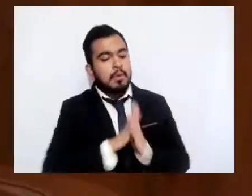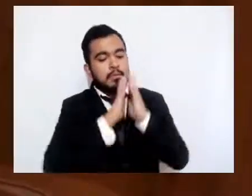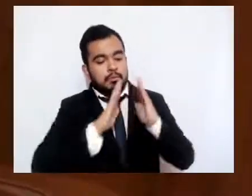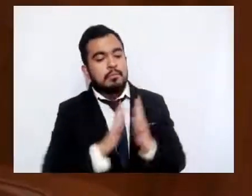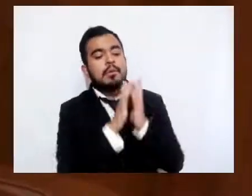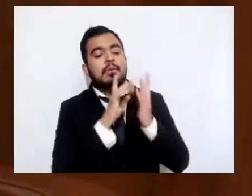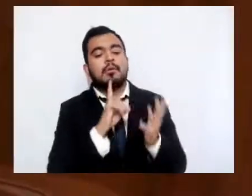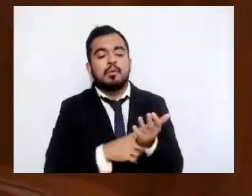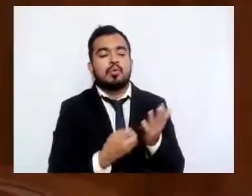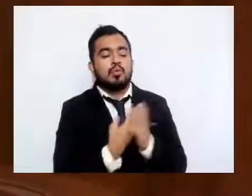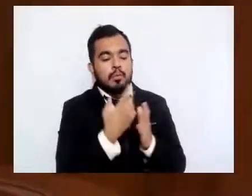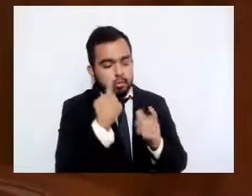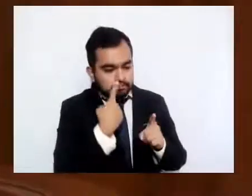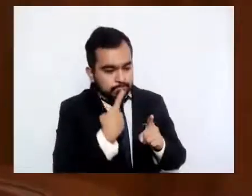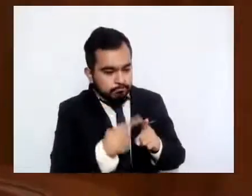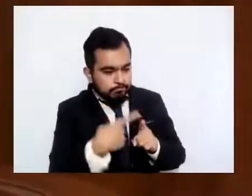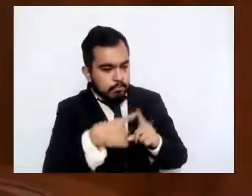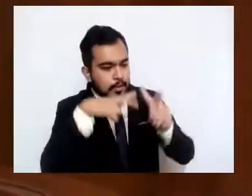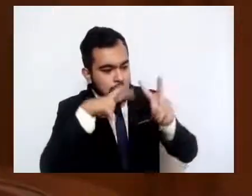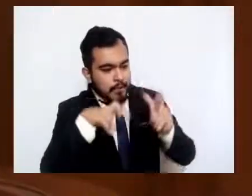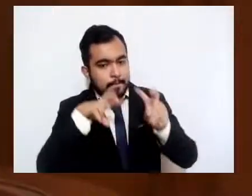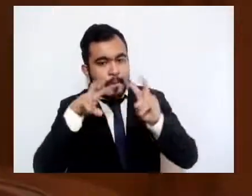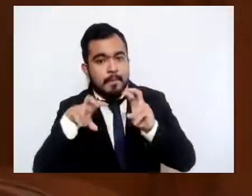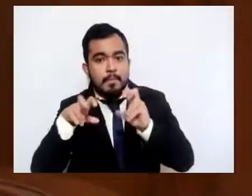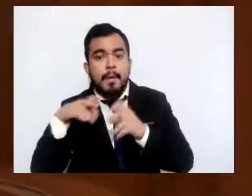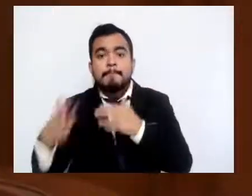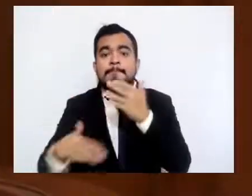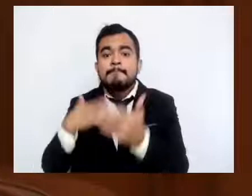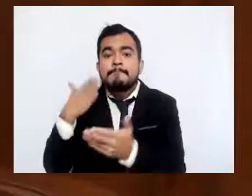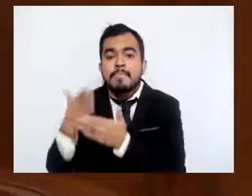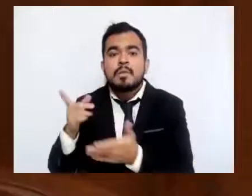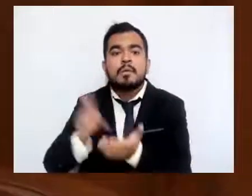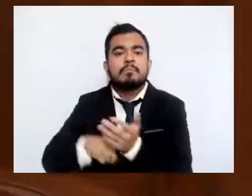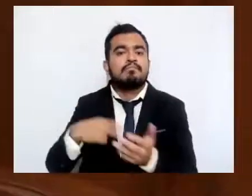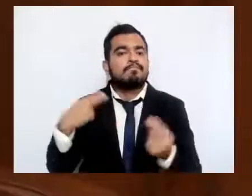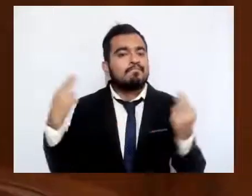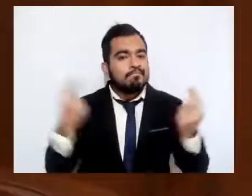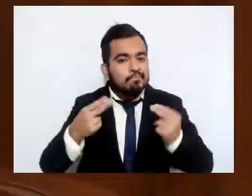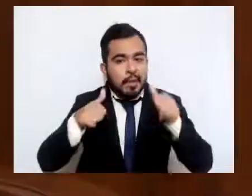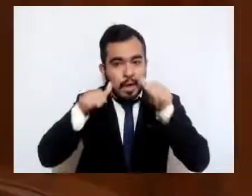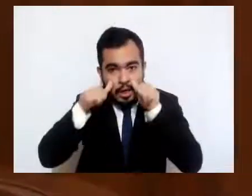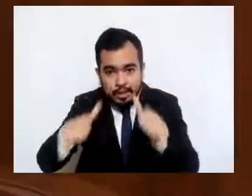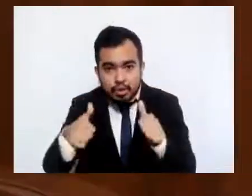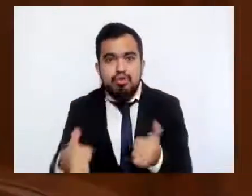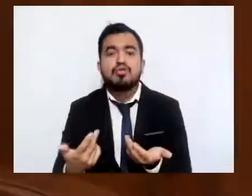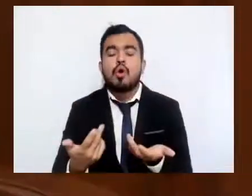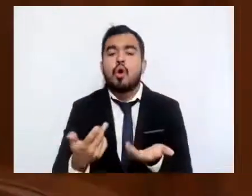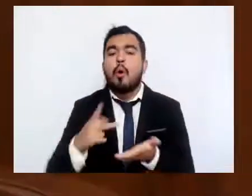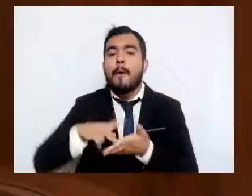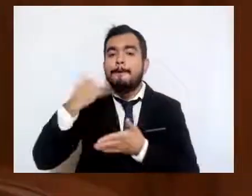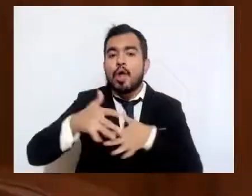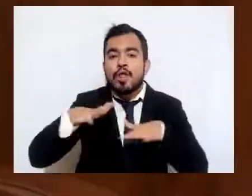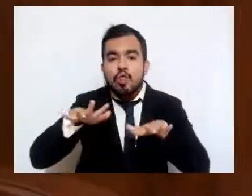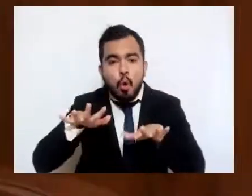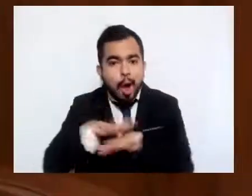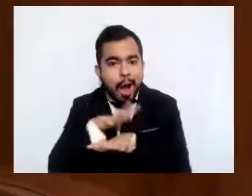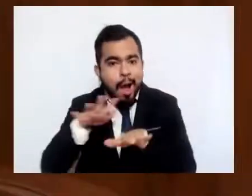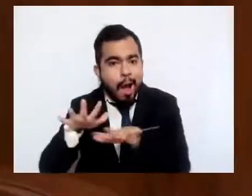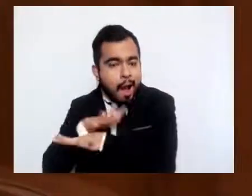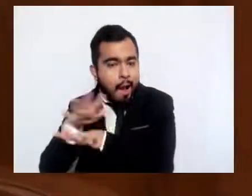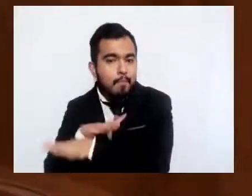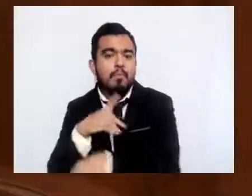demandas, formulan proyectos de cambio y hacen valer los intereses de grupos subalternos.